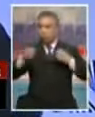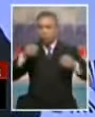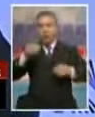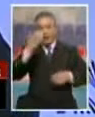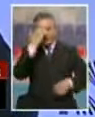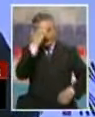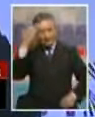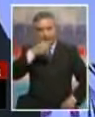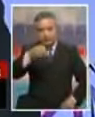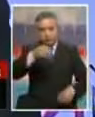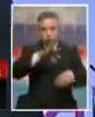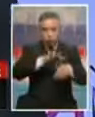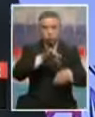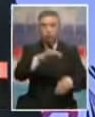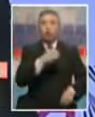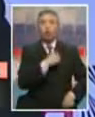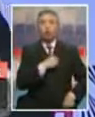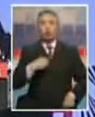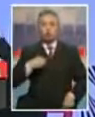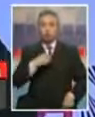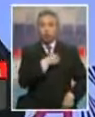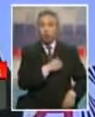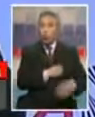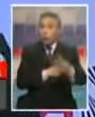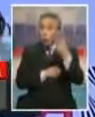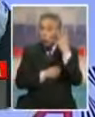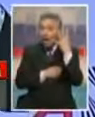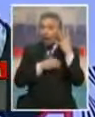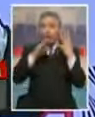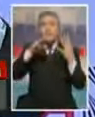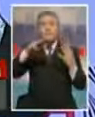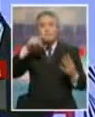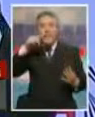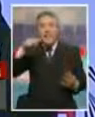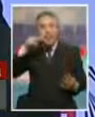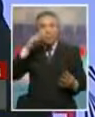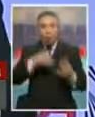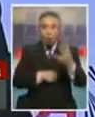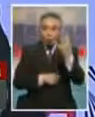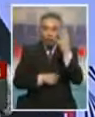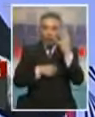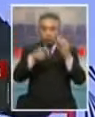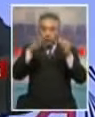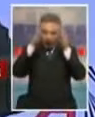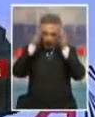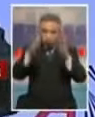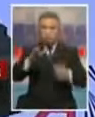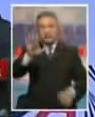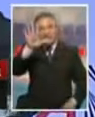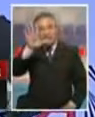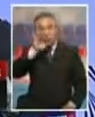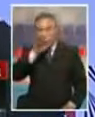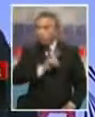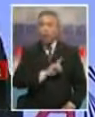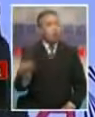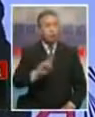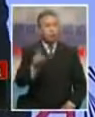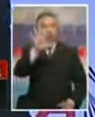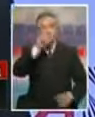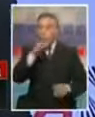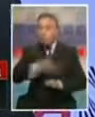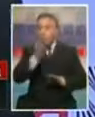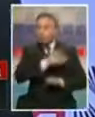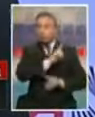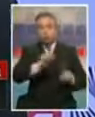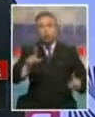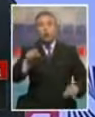consultorios. Proponemos un mínimo de 4 especialistas por consultorio, mínimo, y no solamente atenciones de 5 minutos, de mínimo 20 minutos. ¿Cómo se financia